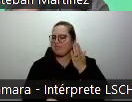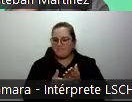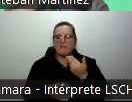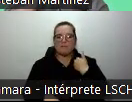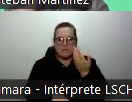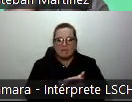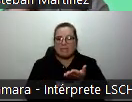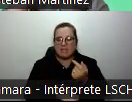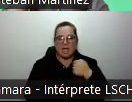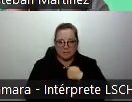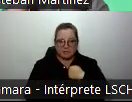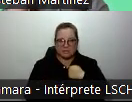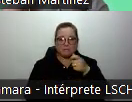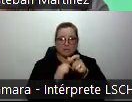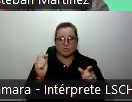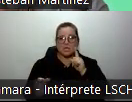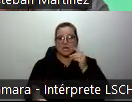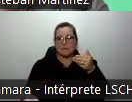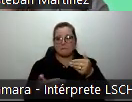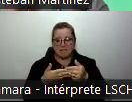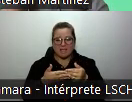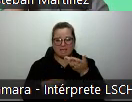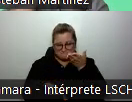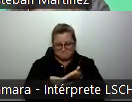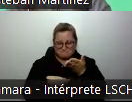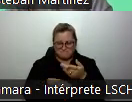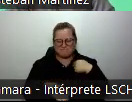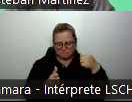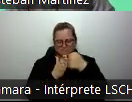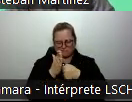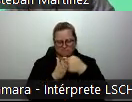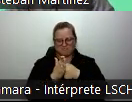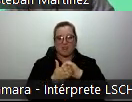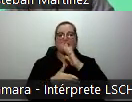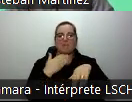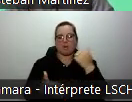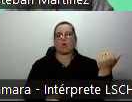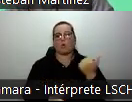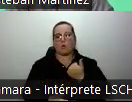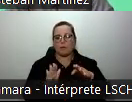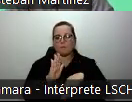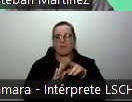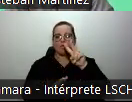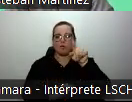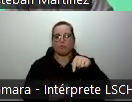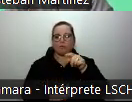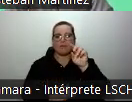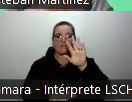hecho se dice de que la gente que se pone en metas exigentes cumple con más del 2.5